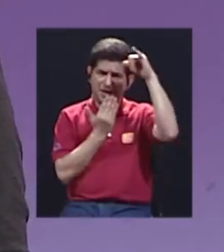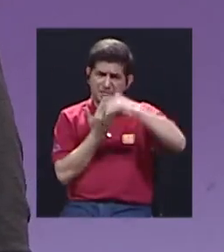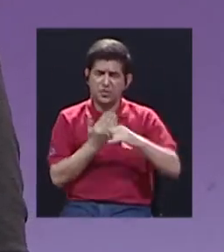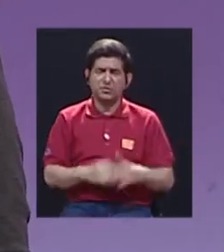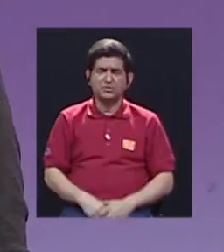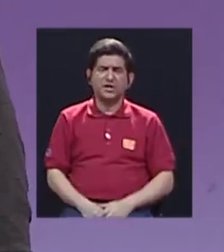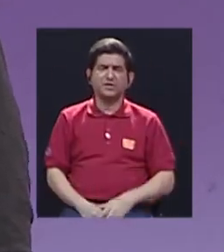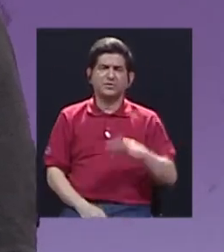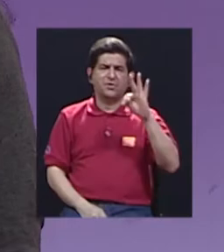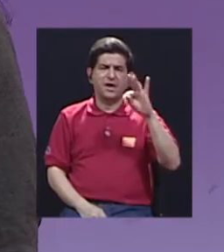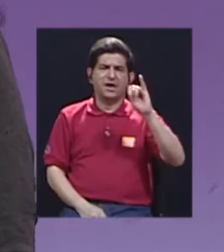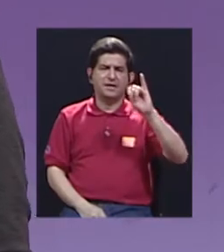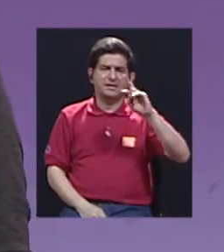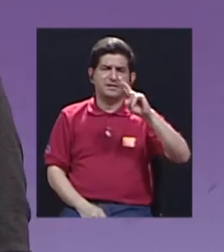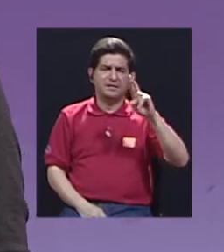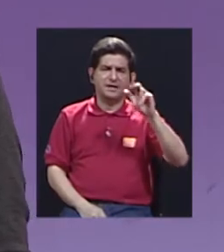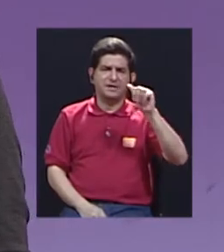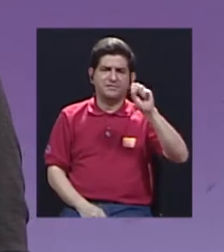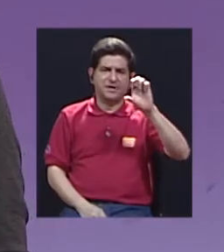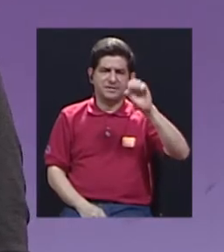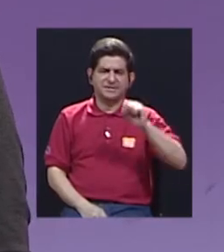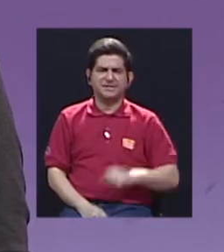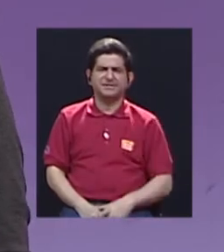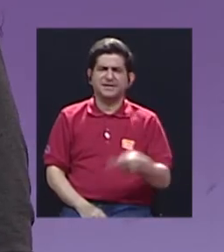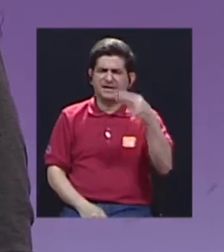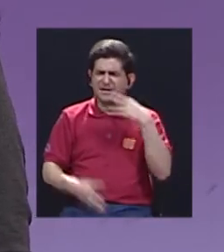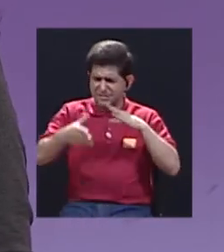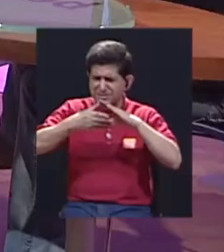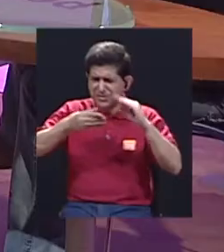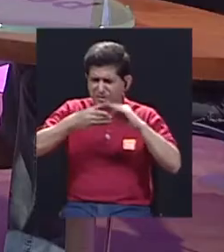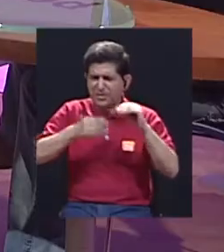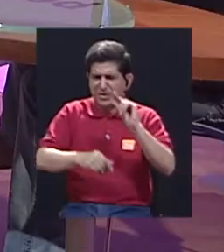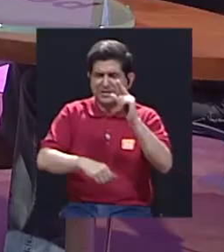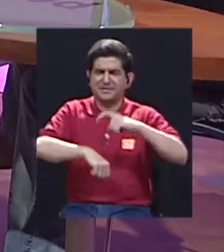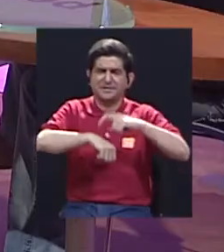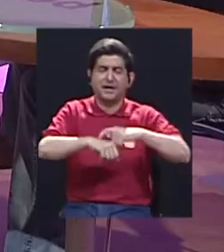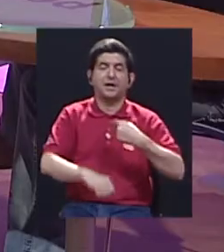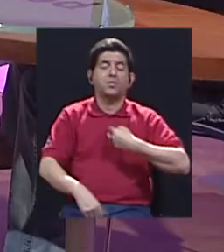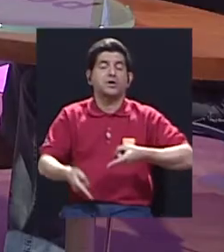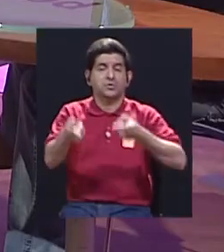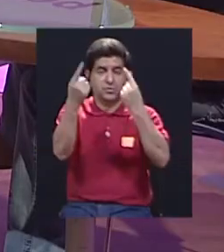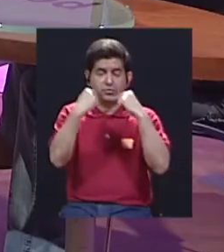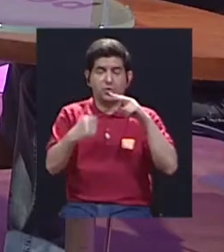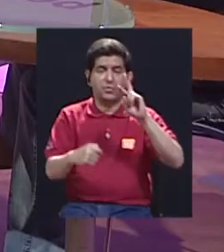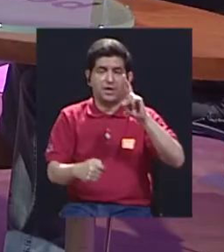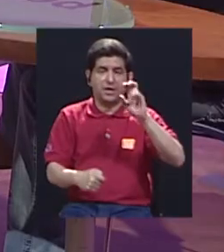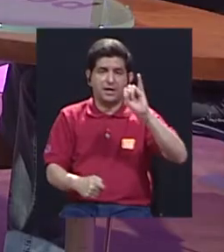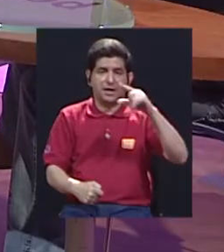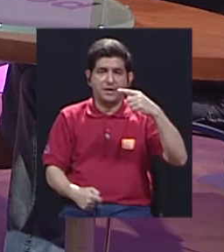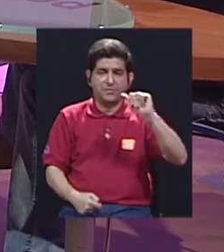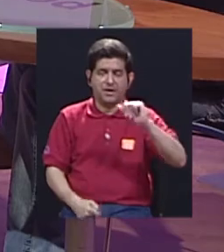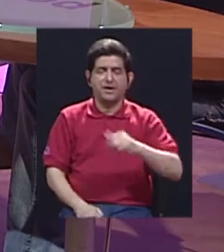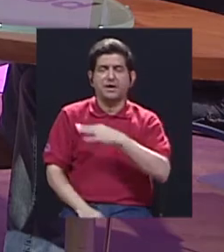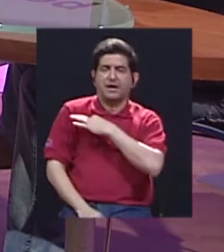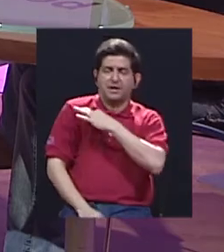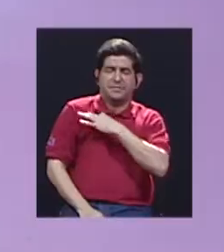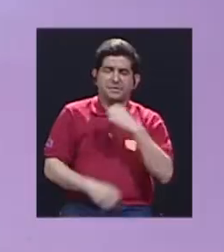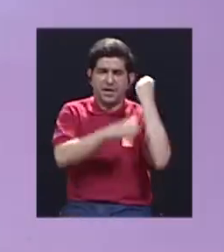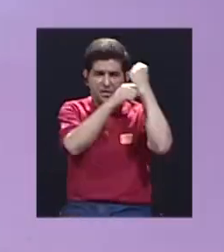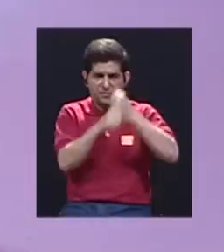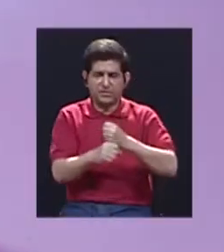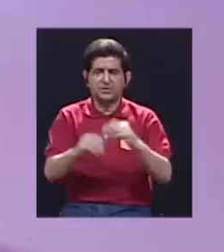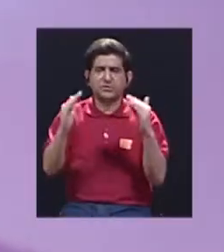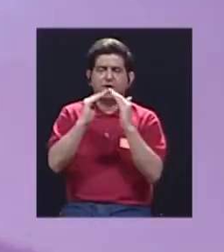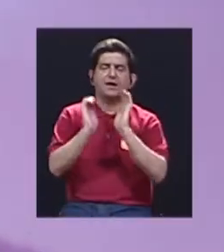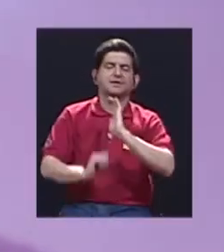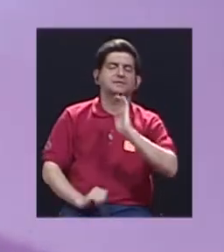con mujeres de acá. Contanos brevemente la historia. Bueno, cuando vine de Riga, precisamente me invitaron de la Fundación La Casa de